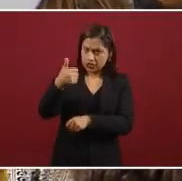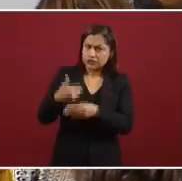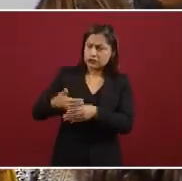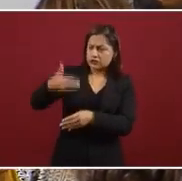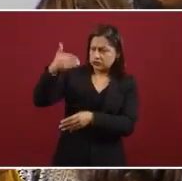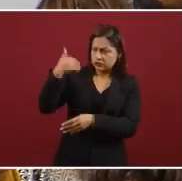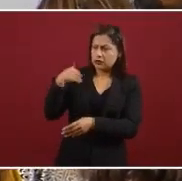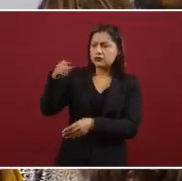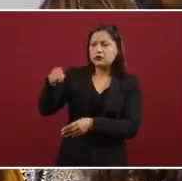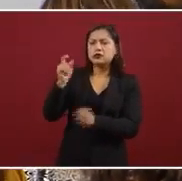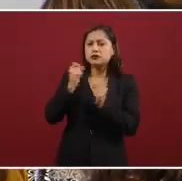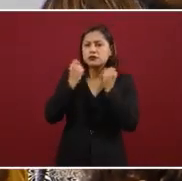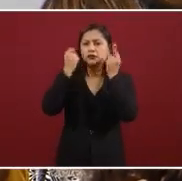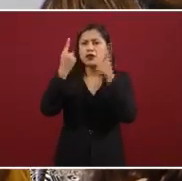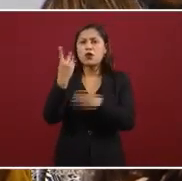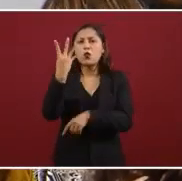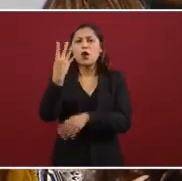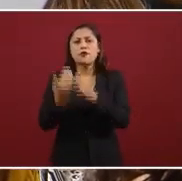a las 4:30.